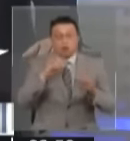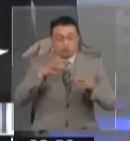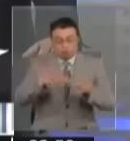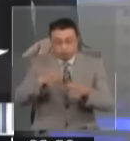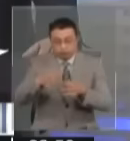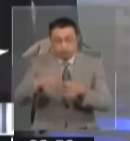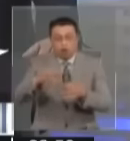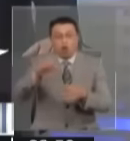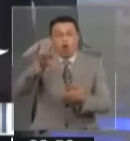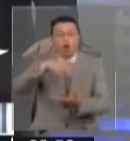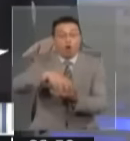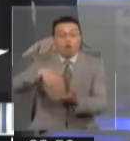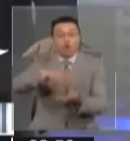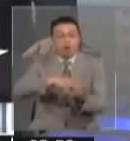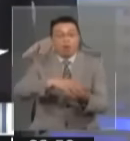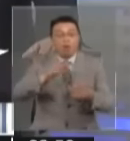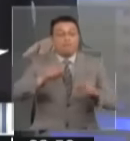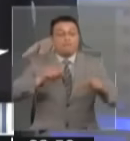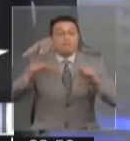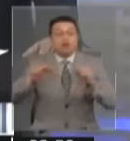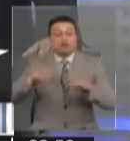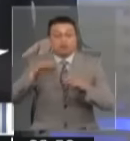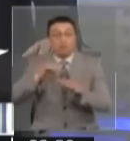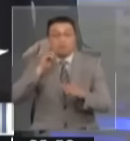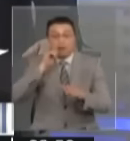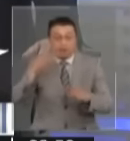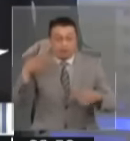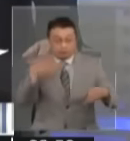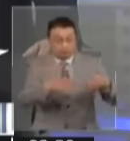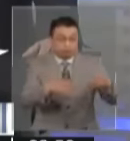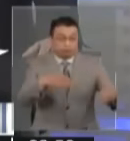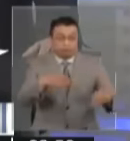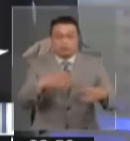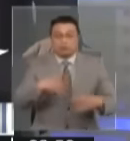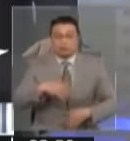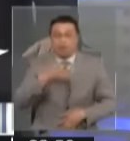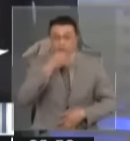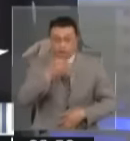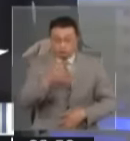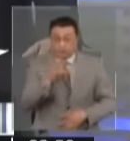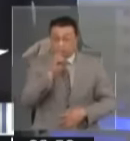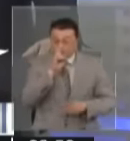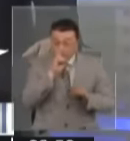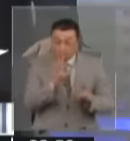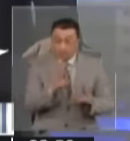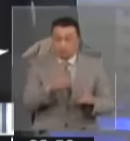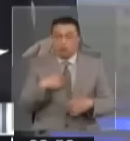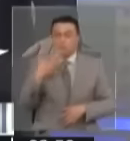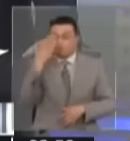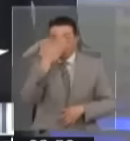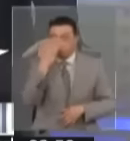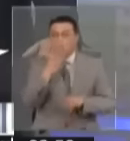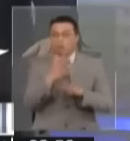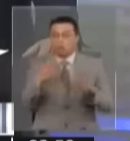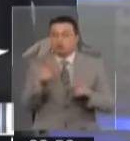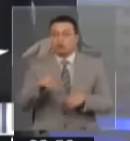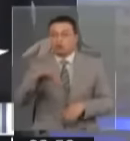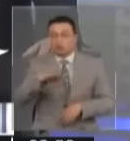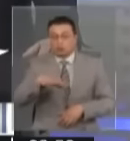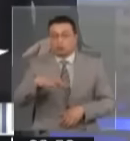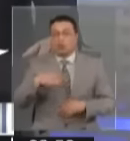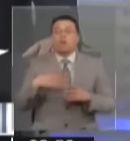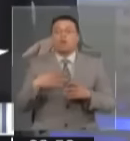comunas donde los operadores políticos van a aterrizar el día de mañana. Entonces yo lo digo con mucho respeto, pero la verdad que me preocupa mucho esta situación. Me preocupa